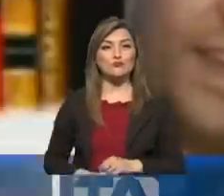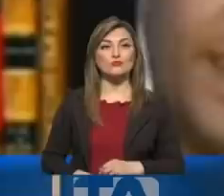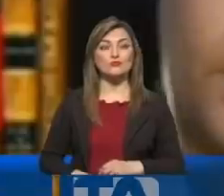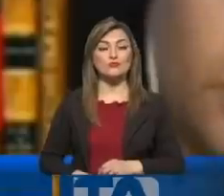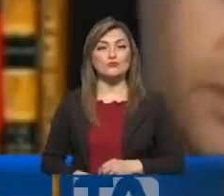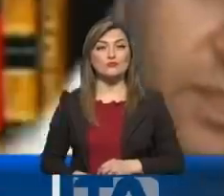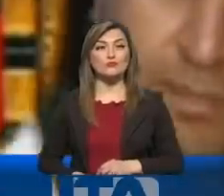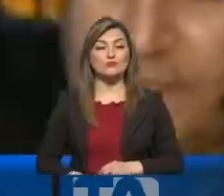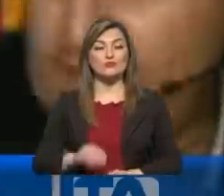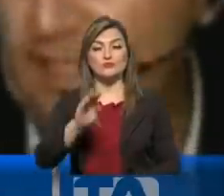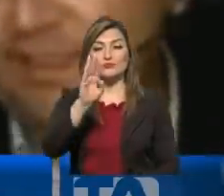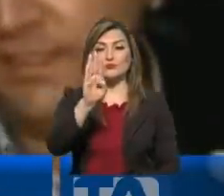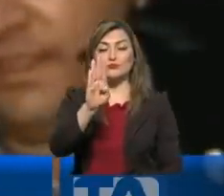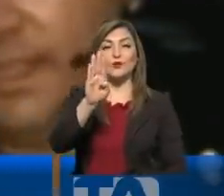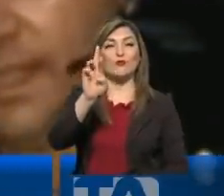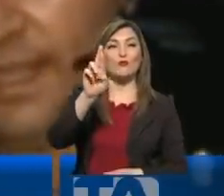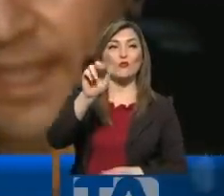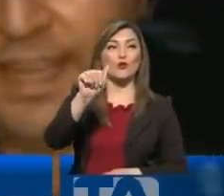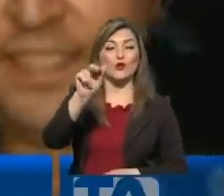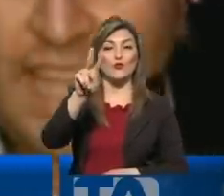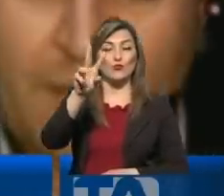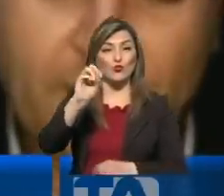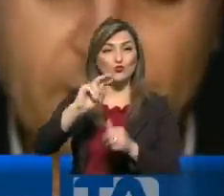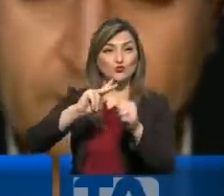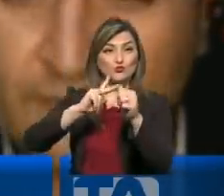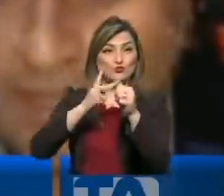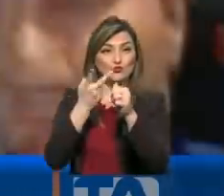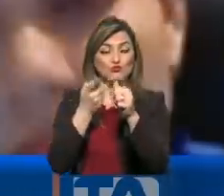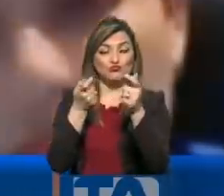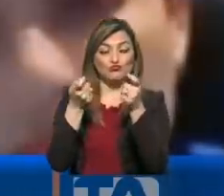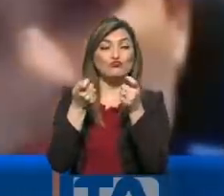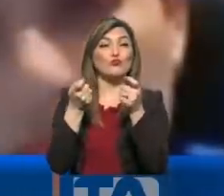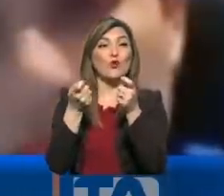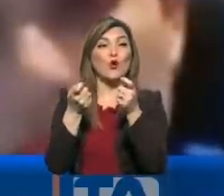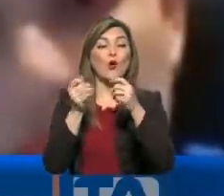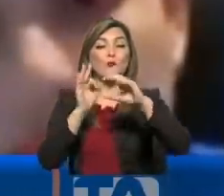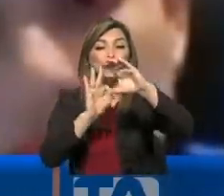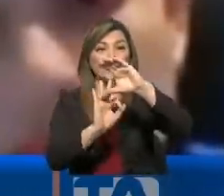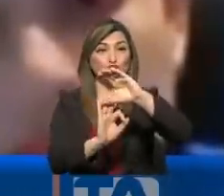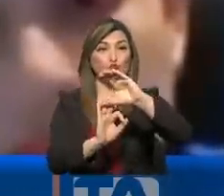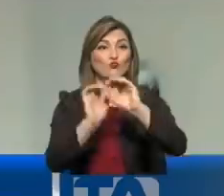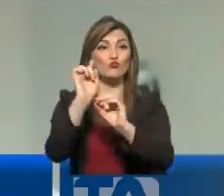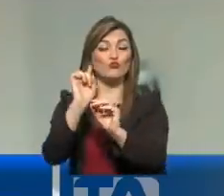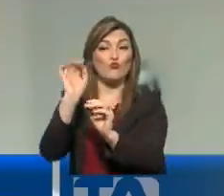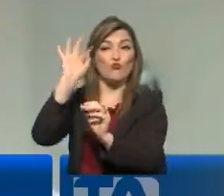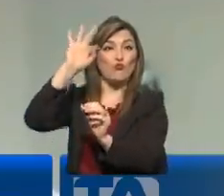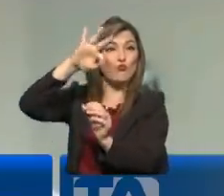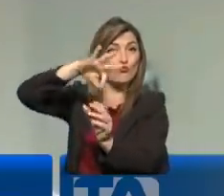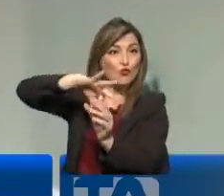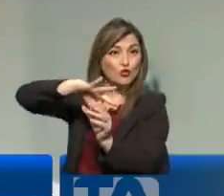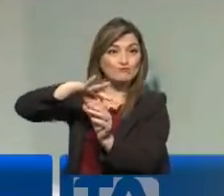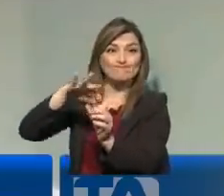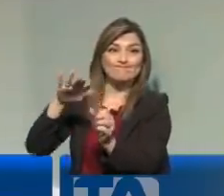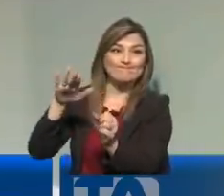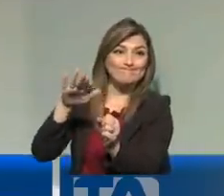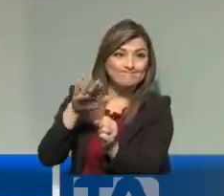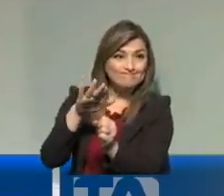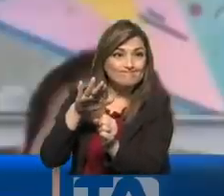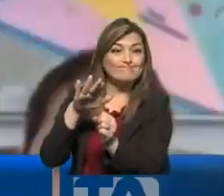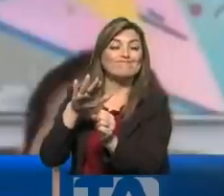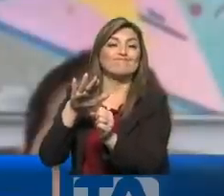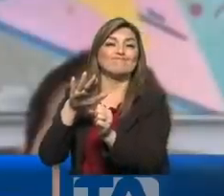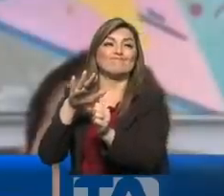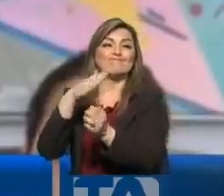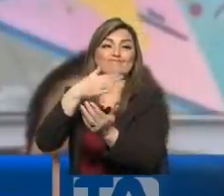Francisco Bravo es el segundo al mando del Consejo de Participación Ciudadana, uno de los dos votos que no fueron suficientes para impedir que desde ese